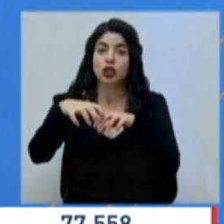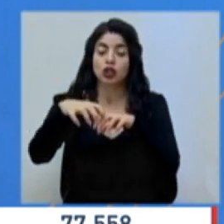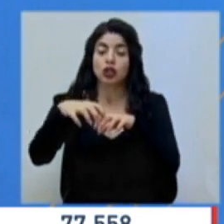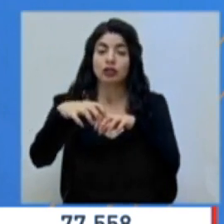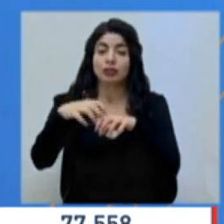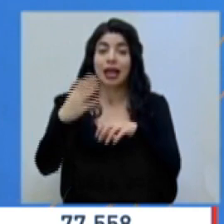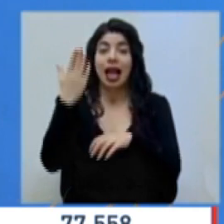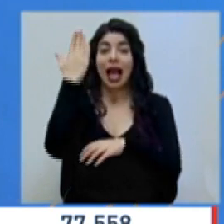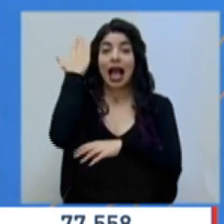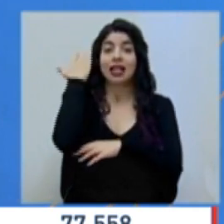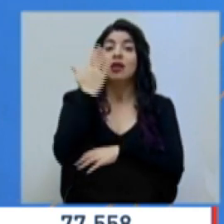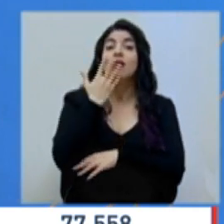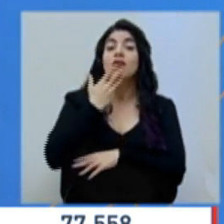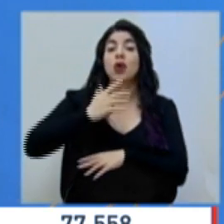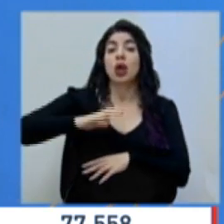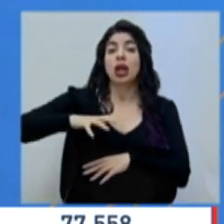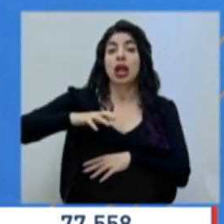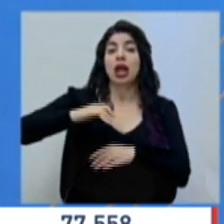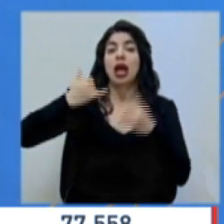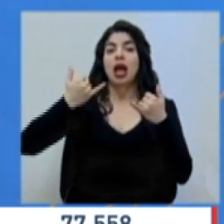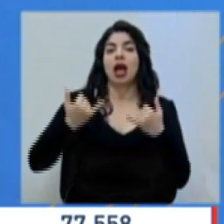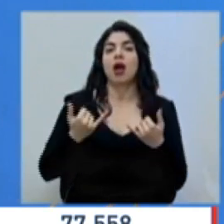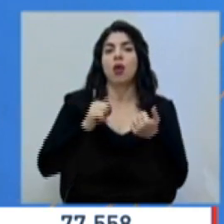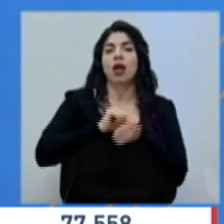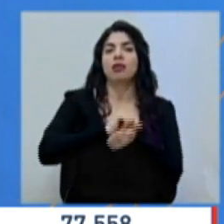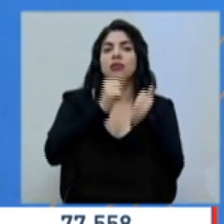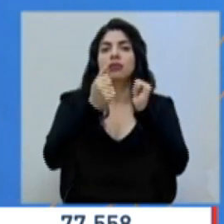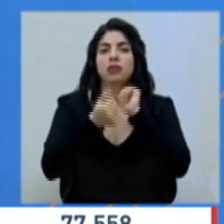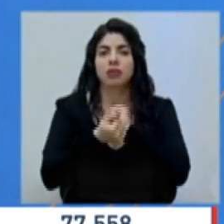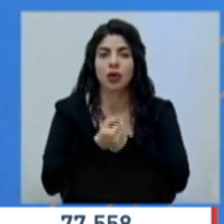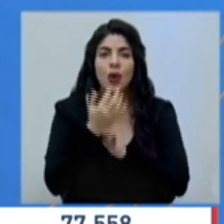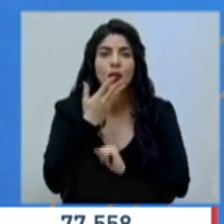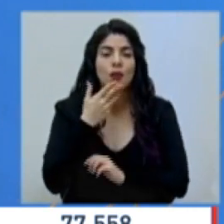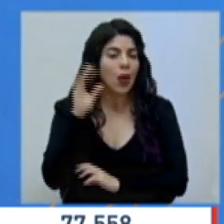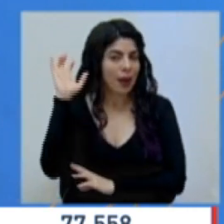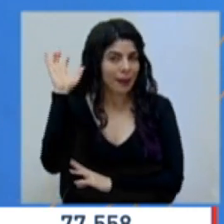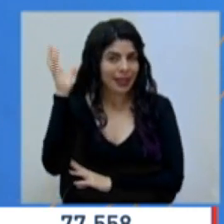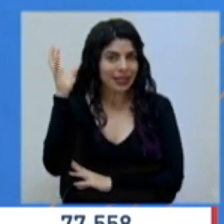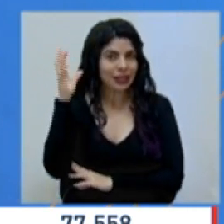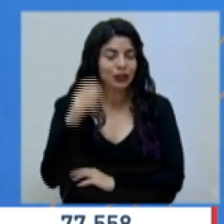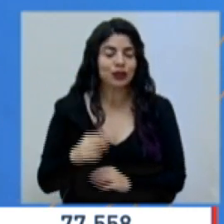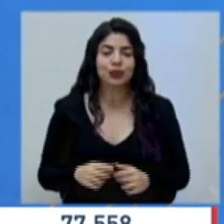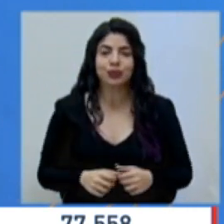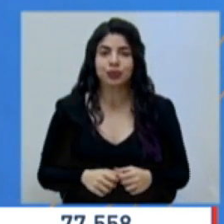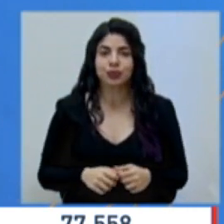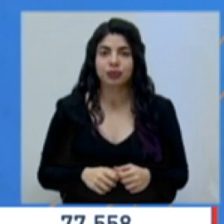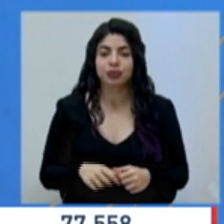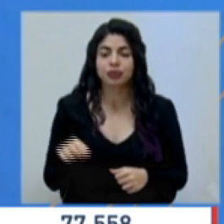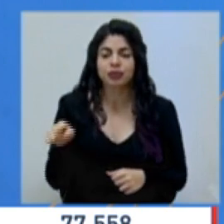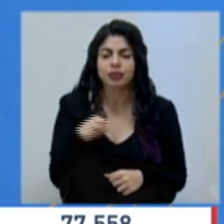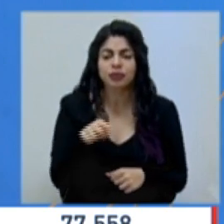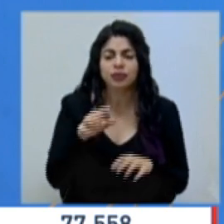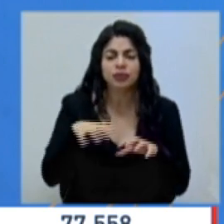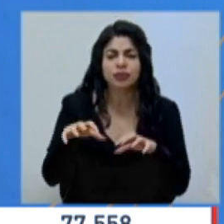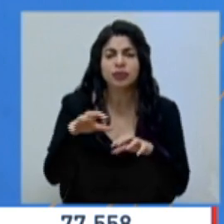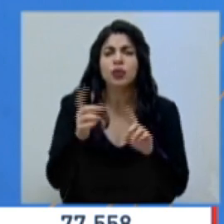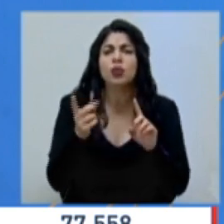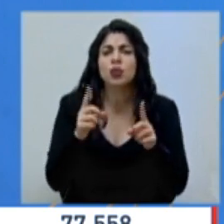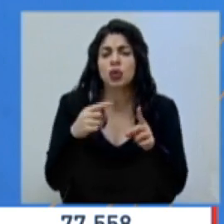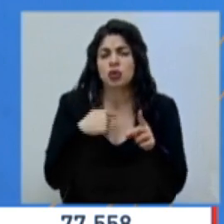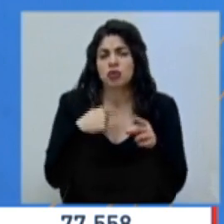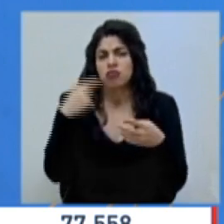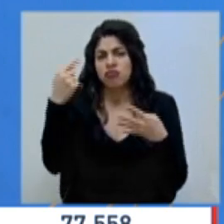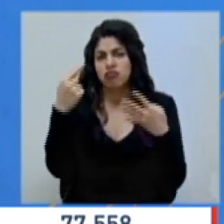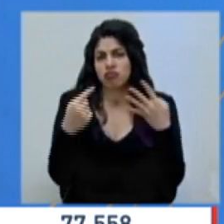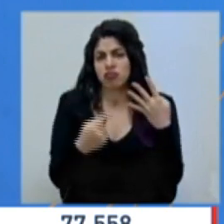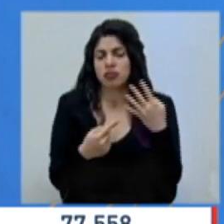la condición de alerta naranja a la condición de alerta amarilla, y esos cantones los voy a detallar